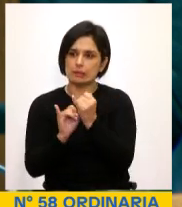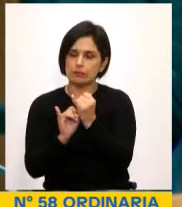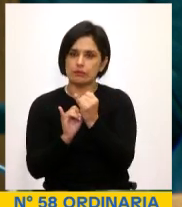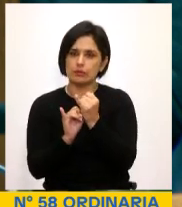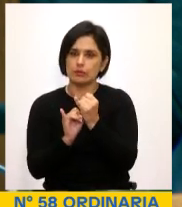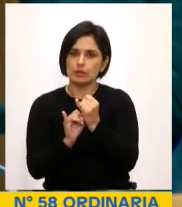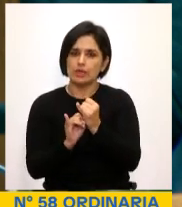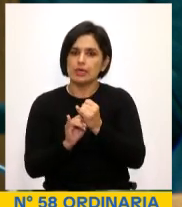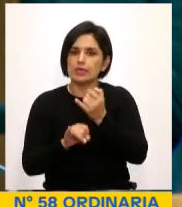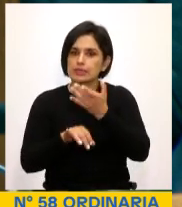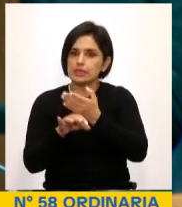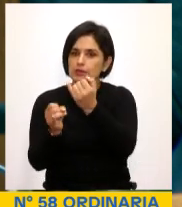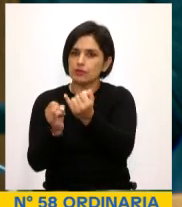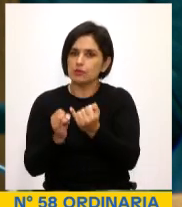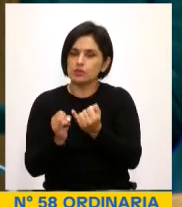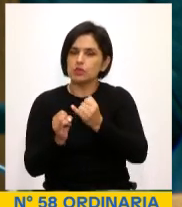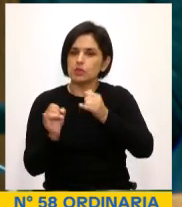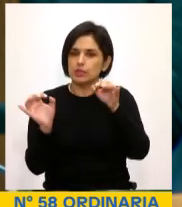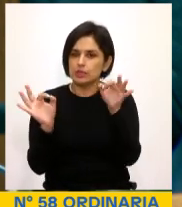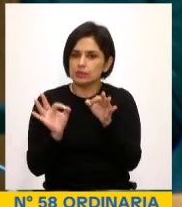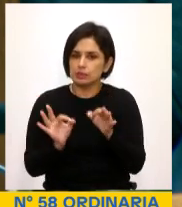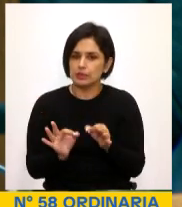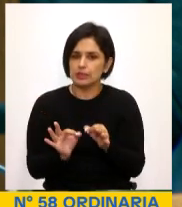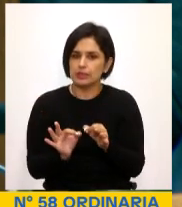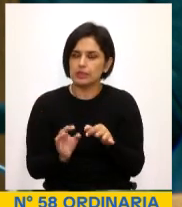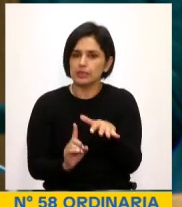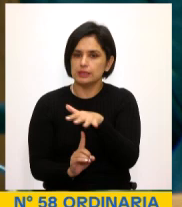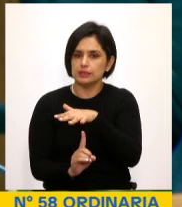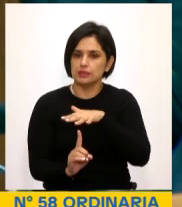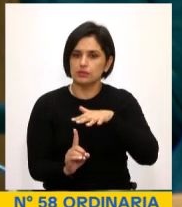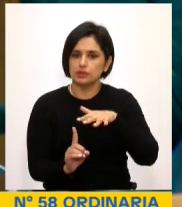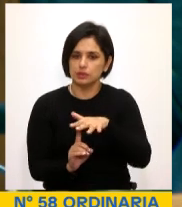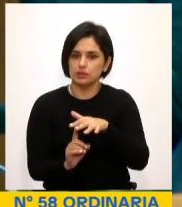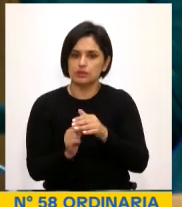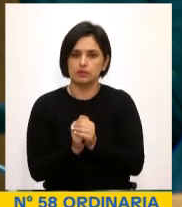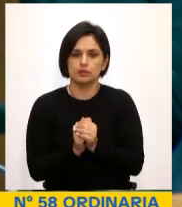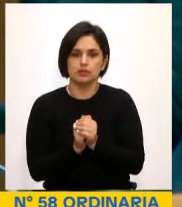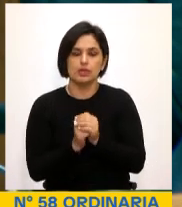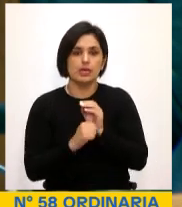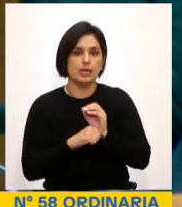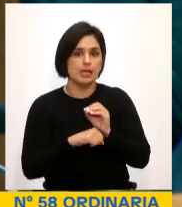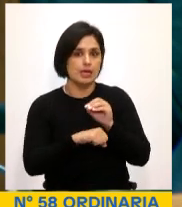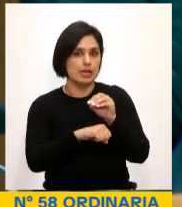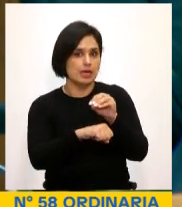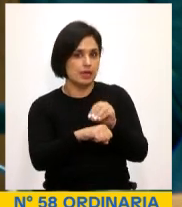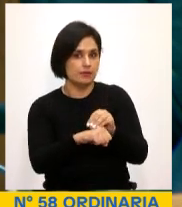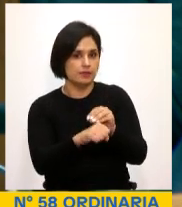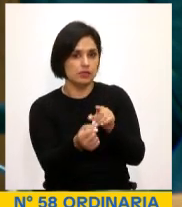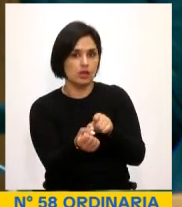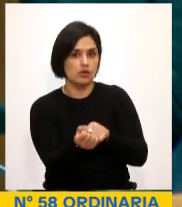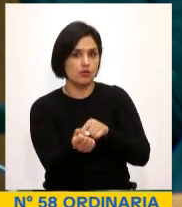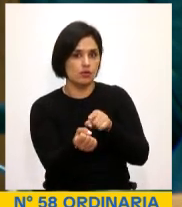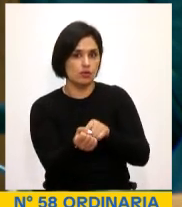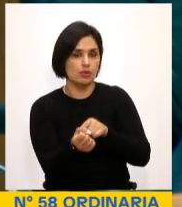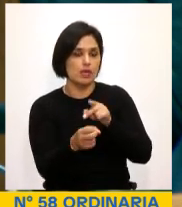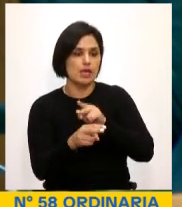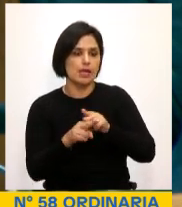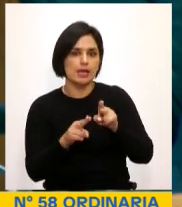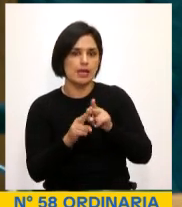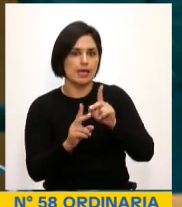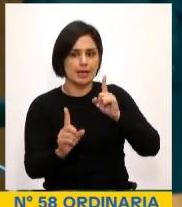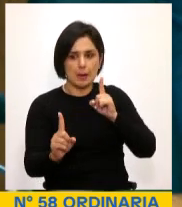en caso de tener antecedentes que indiquen justamente esta condición la notificación a los familiares las hará